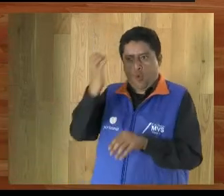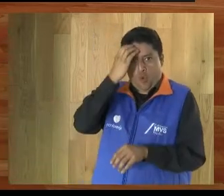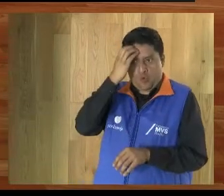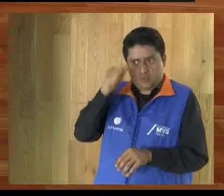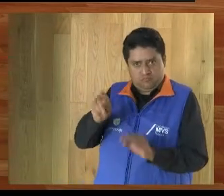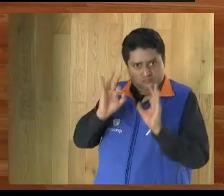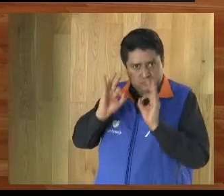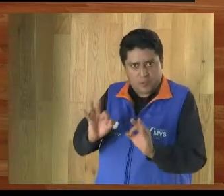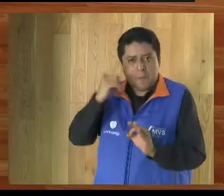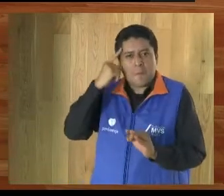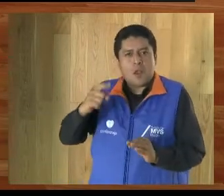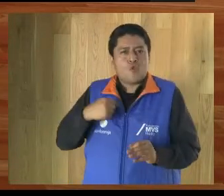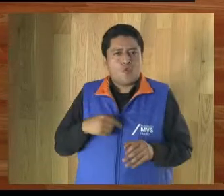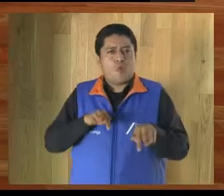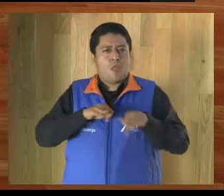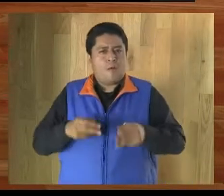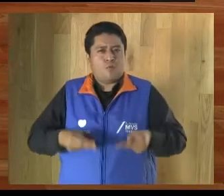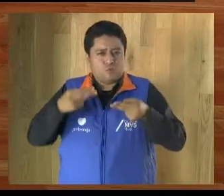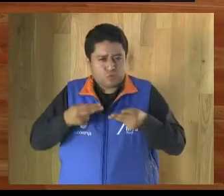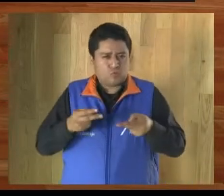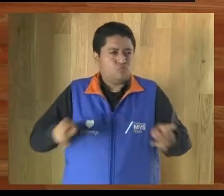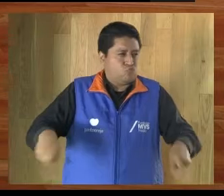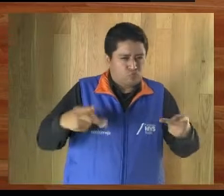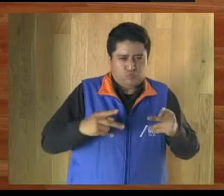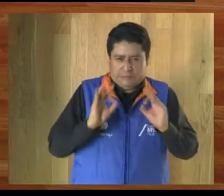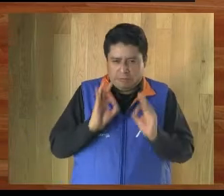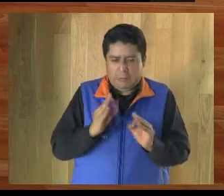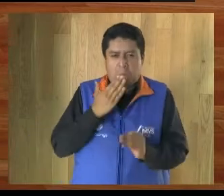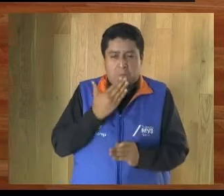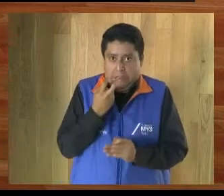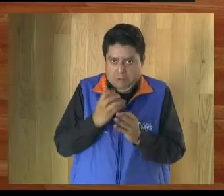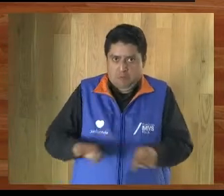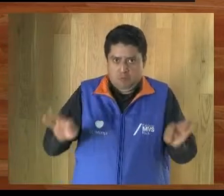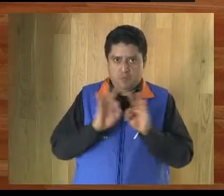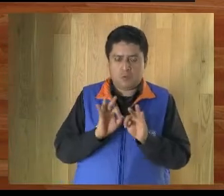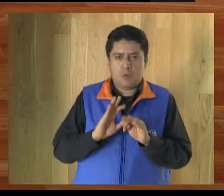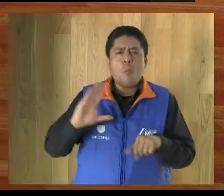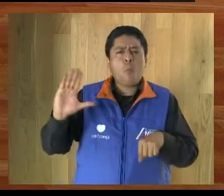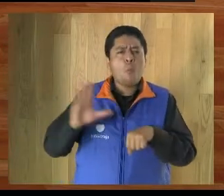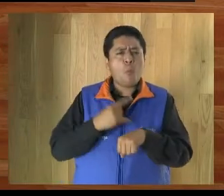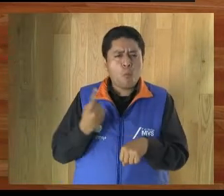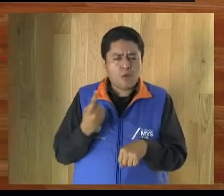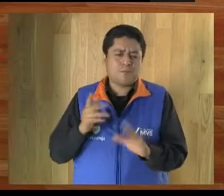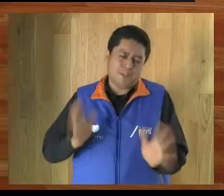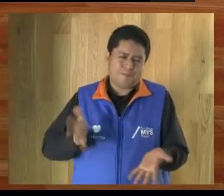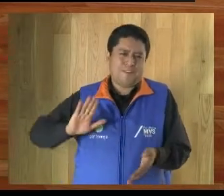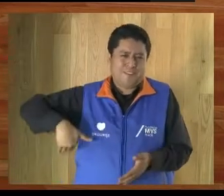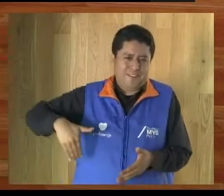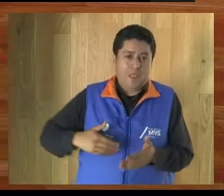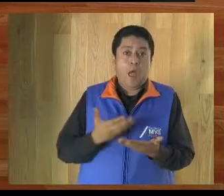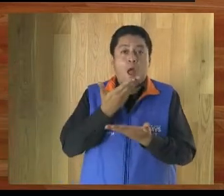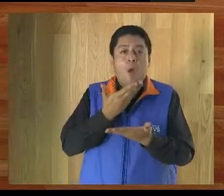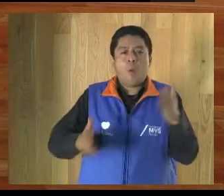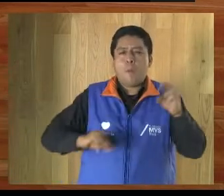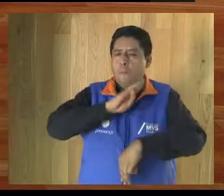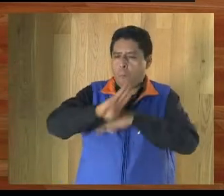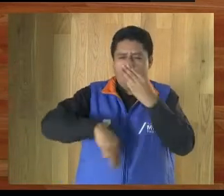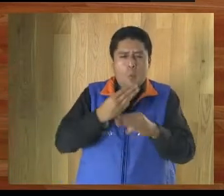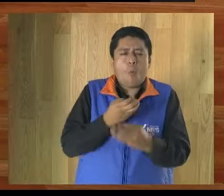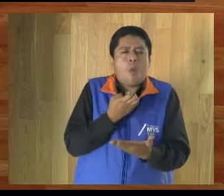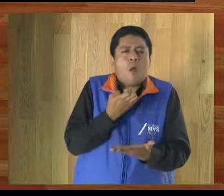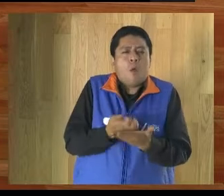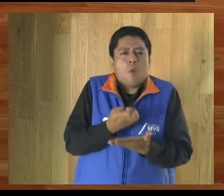Pues como ya les he introducido, vivimos en una economía basada sobre todo